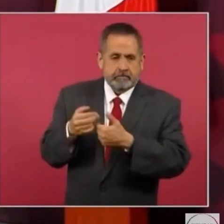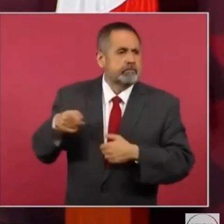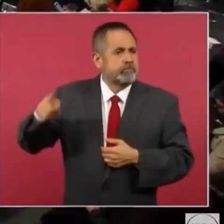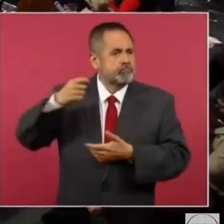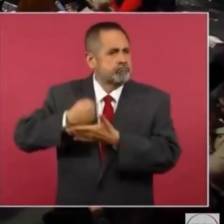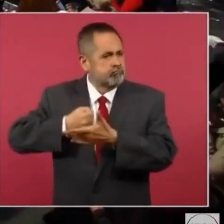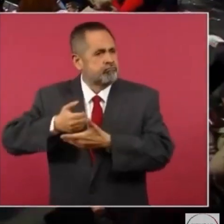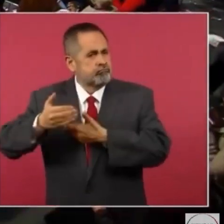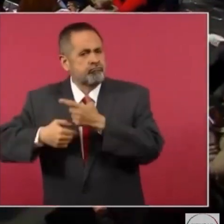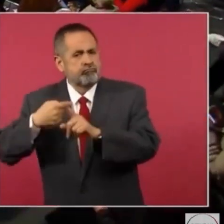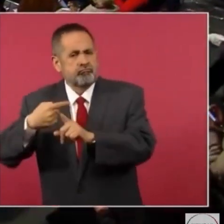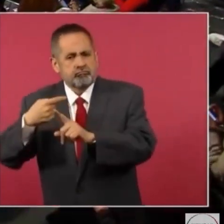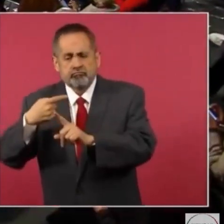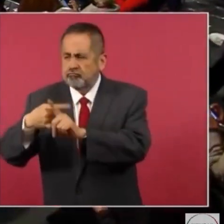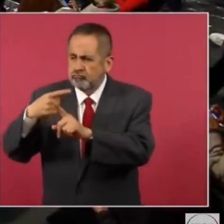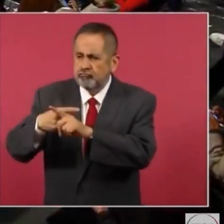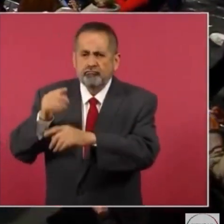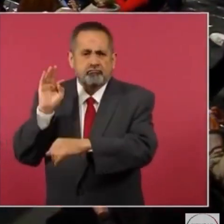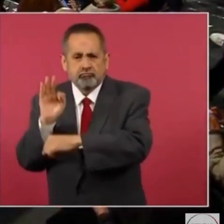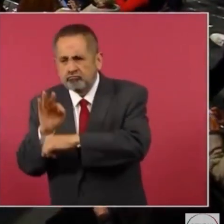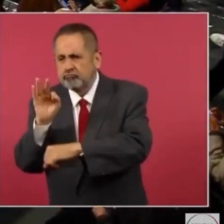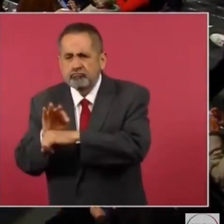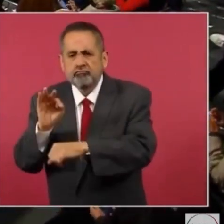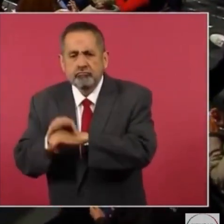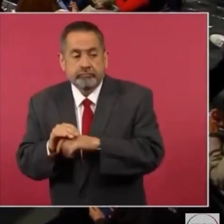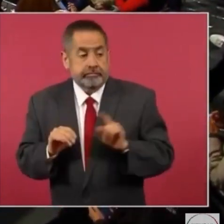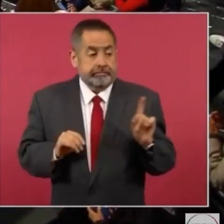avanzada, defendiendo causas justas,